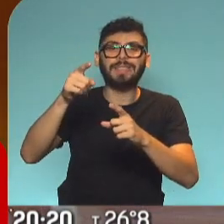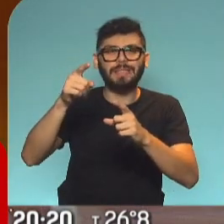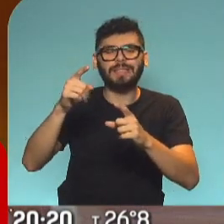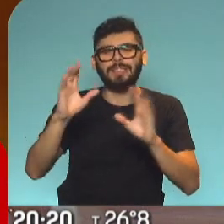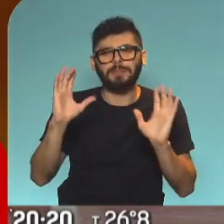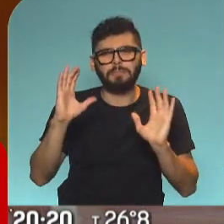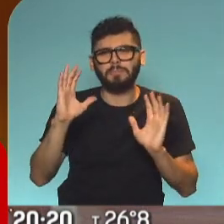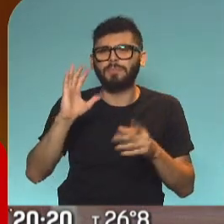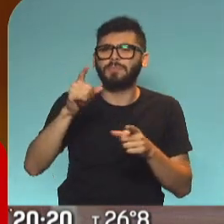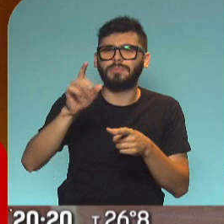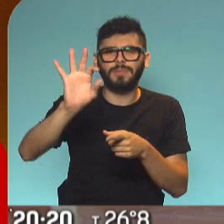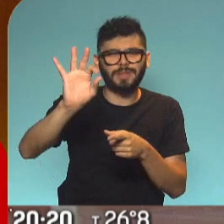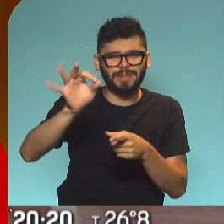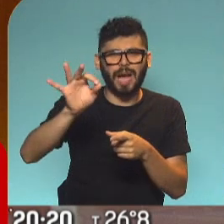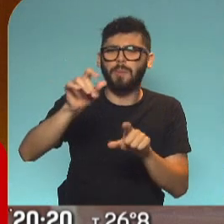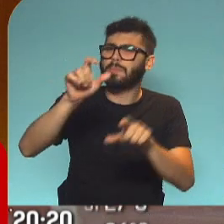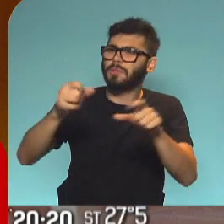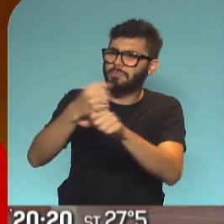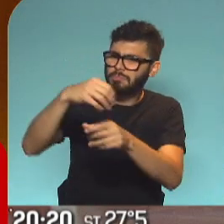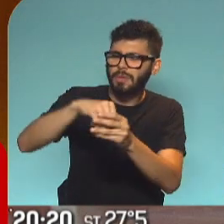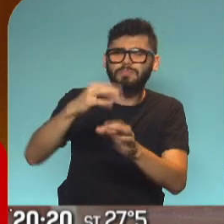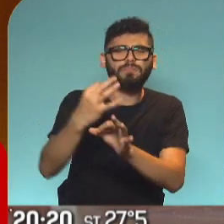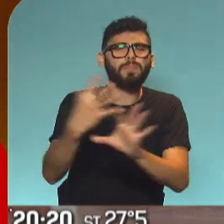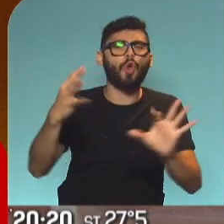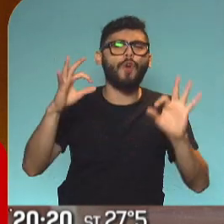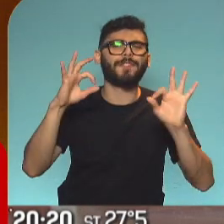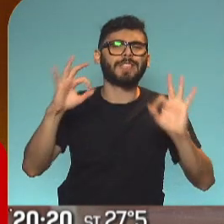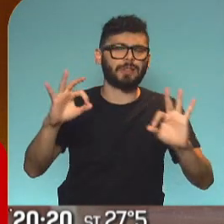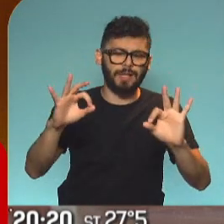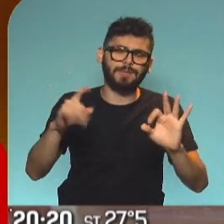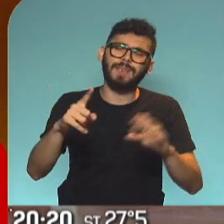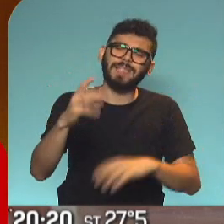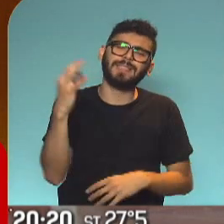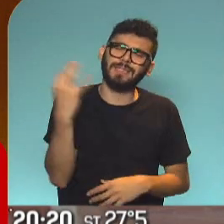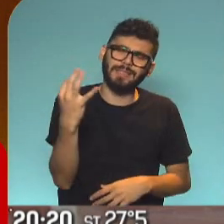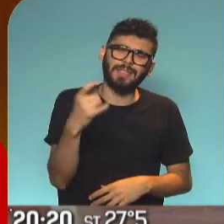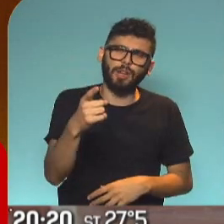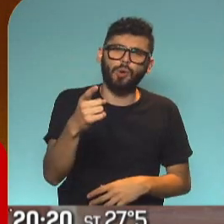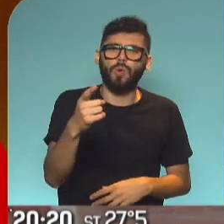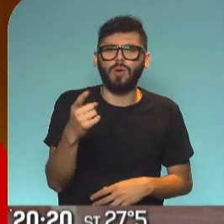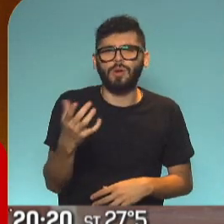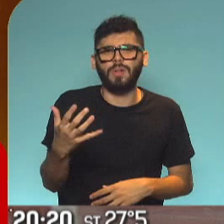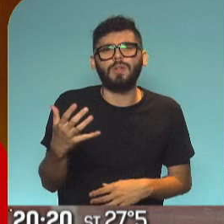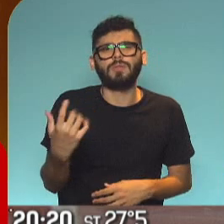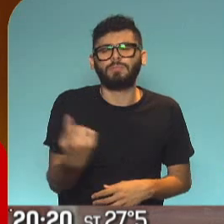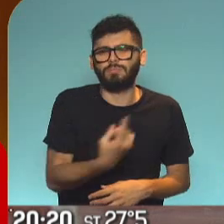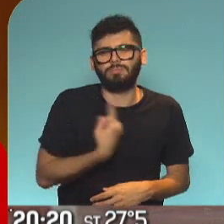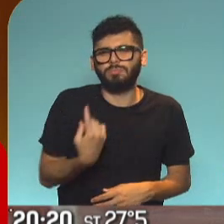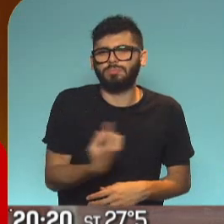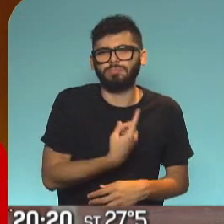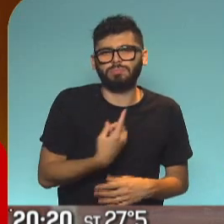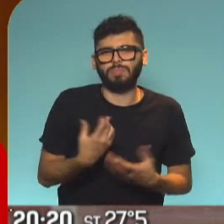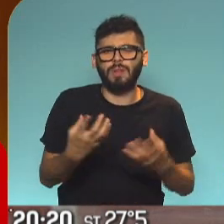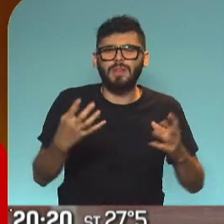la inteligencia, el personal, la profesionalidad de que ojalá podamos terminar en este mundo